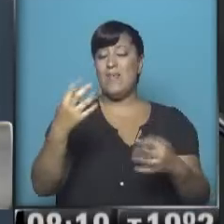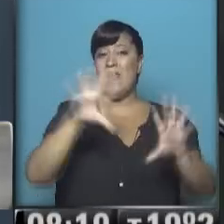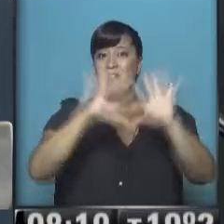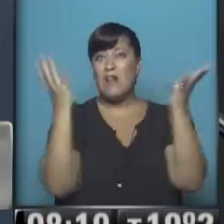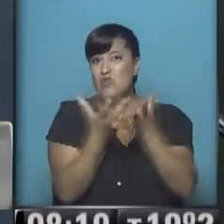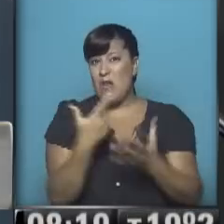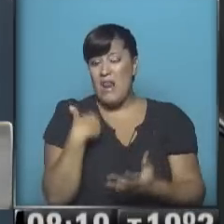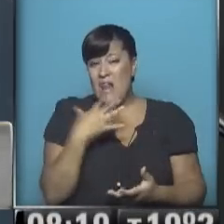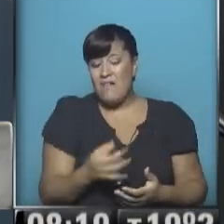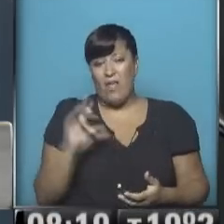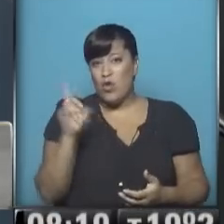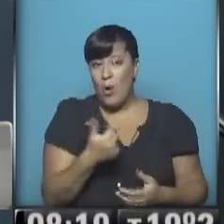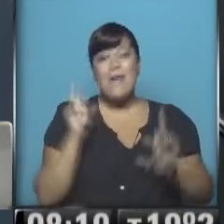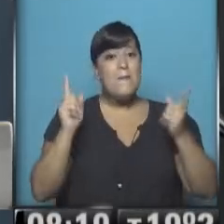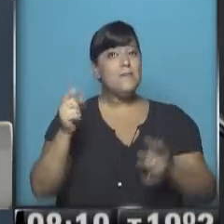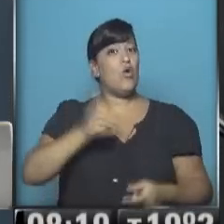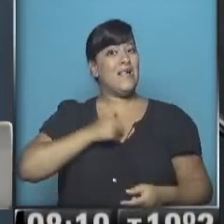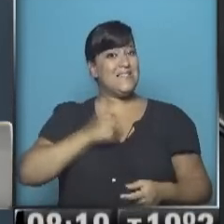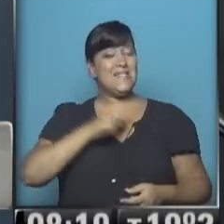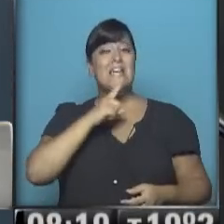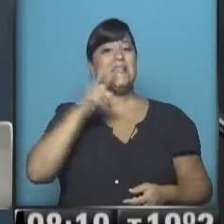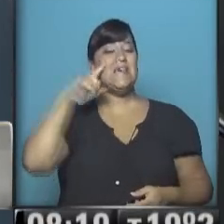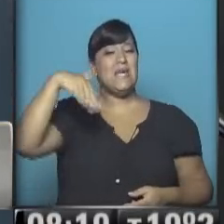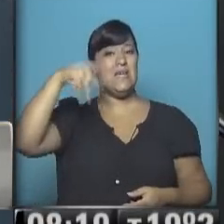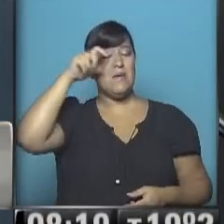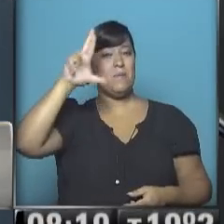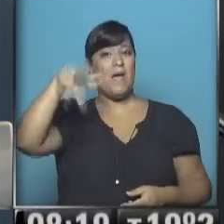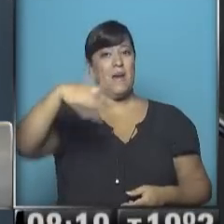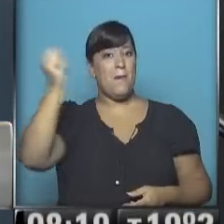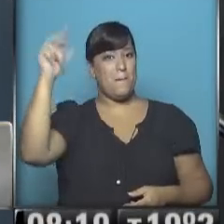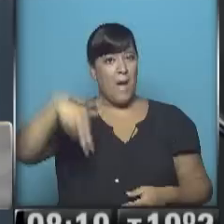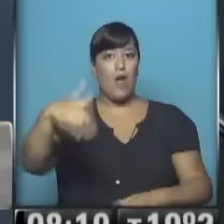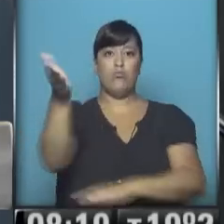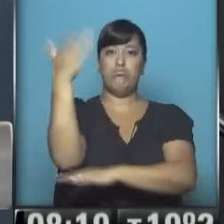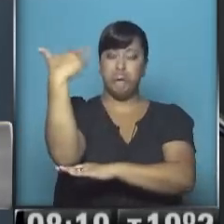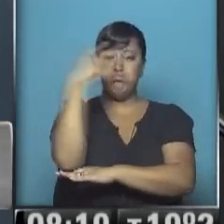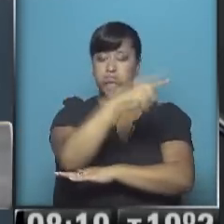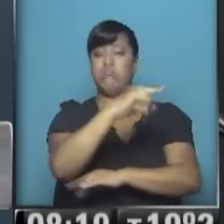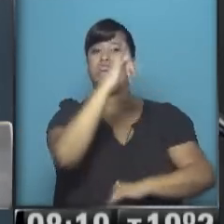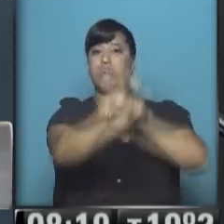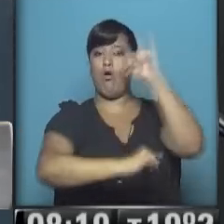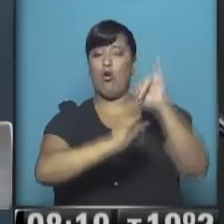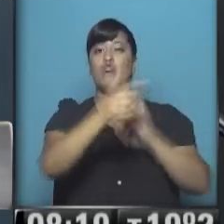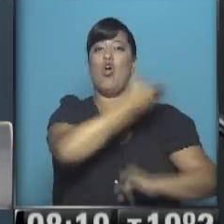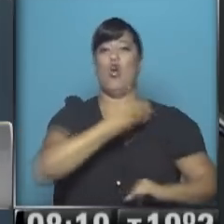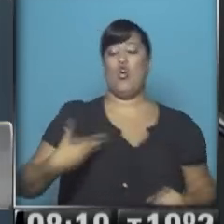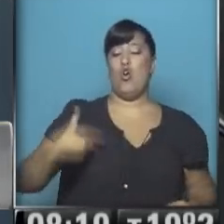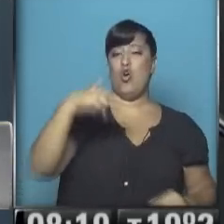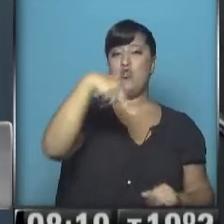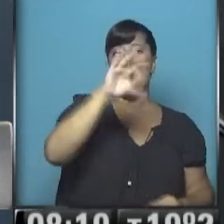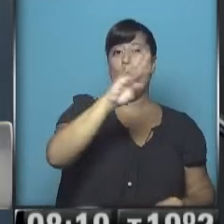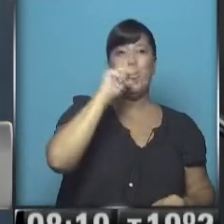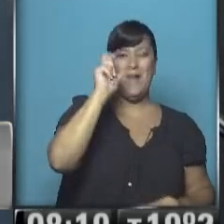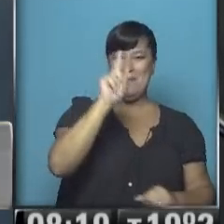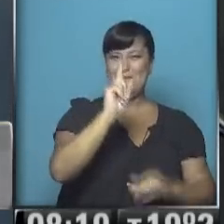absoluto porque el mismo canciller Héctor timmerman expuso ante el titular de Interpol Ronald noble